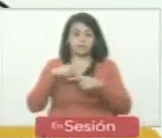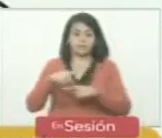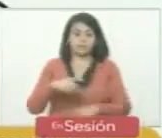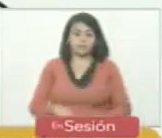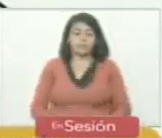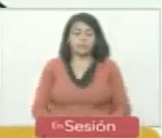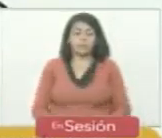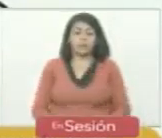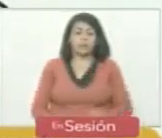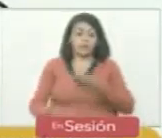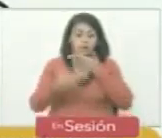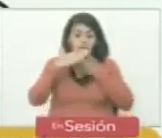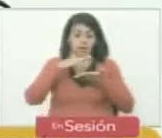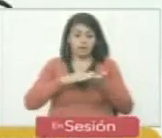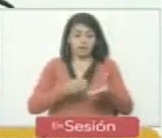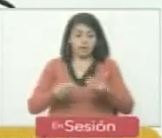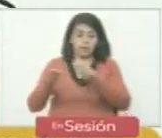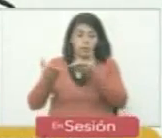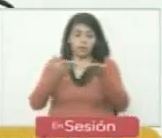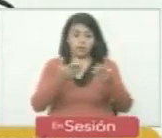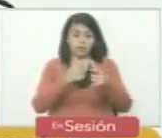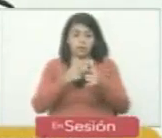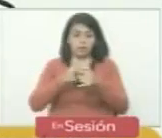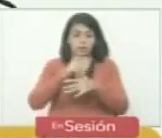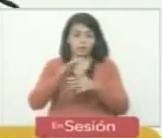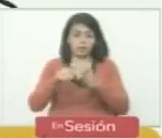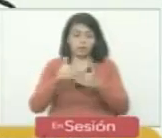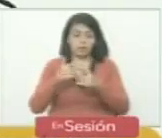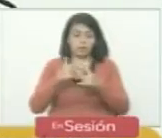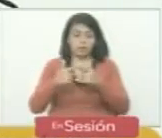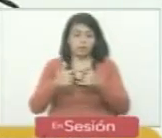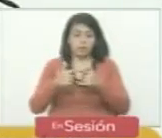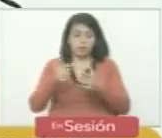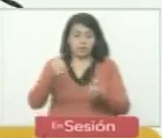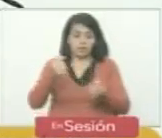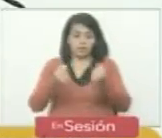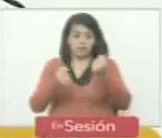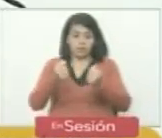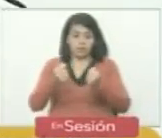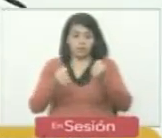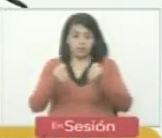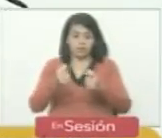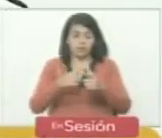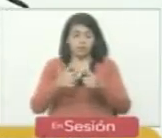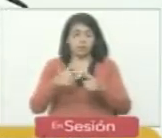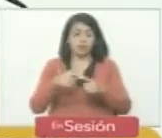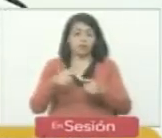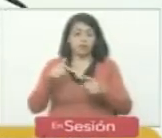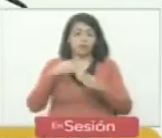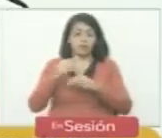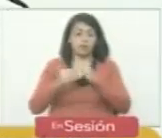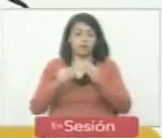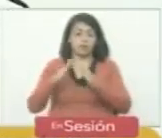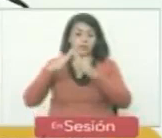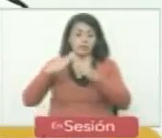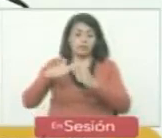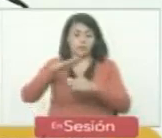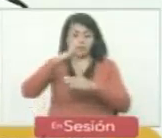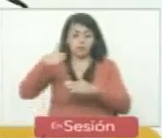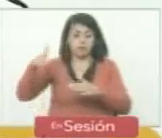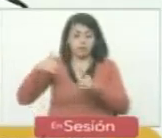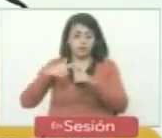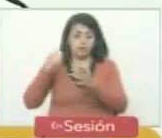la encomienda, que es la carga, los pilotos hacen aduana, le sellan